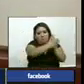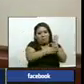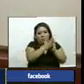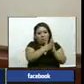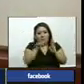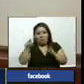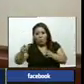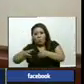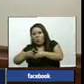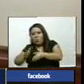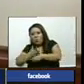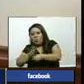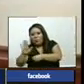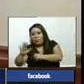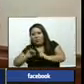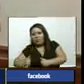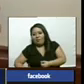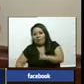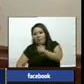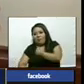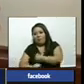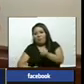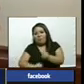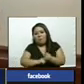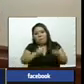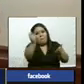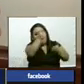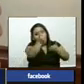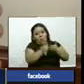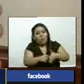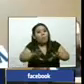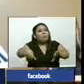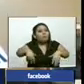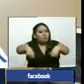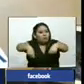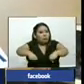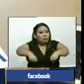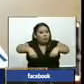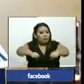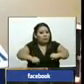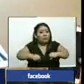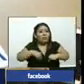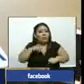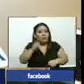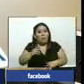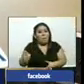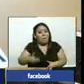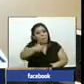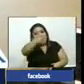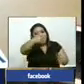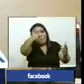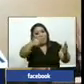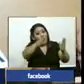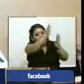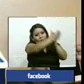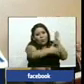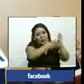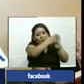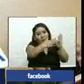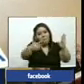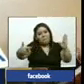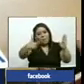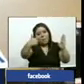los simpatizantes del gobierno porque andaban unos motorizados. Primeramente tiraron unos disparos y